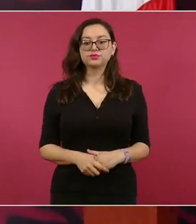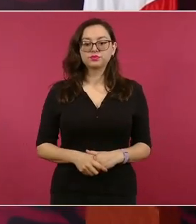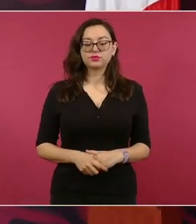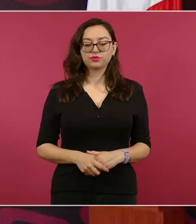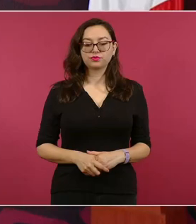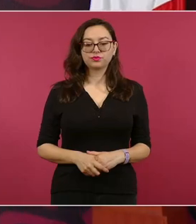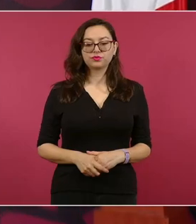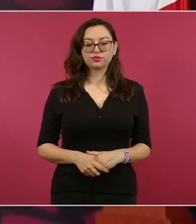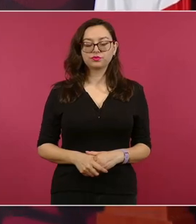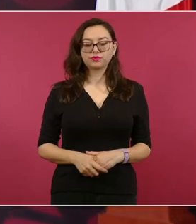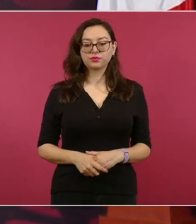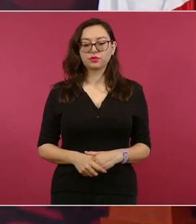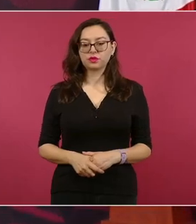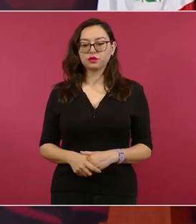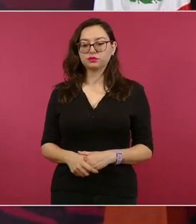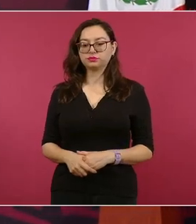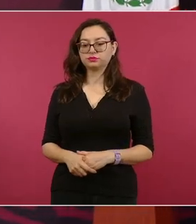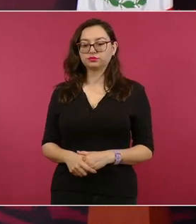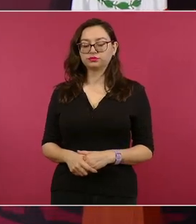denuncia